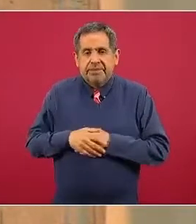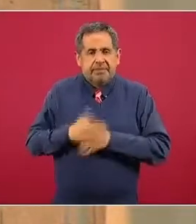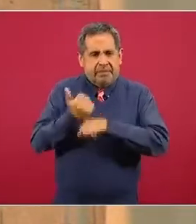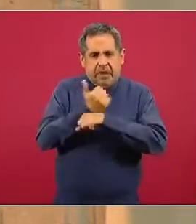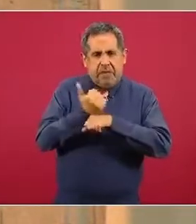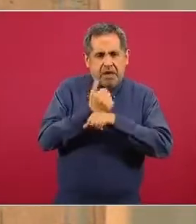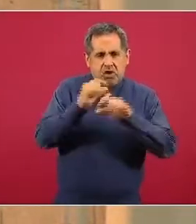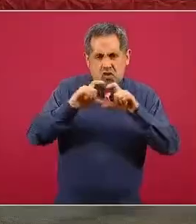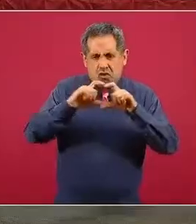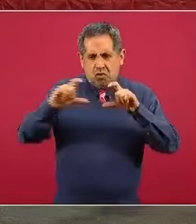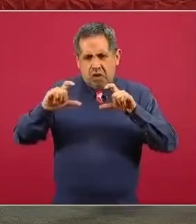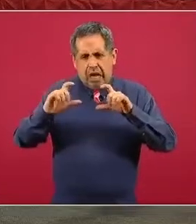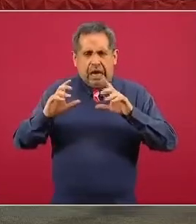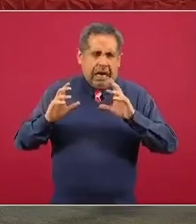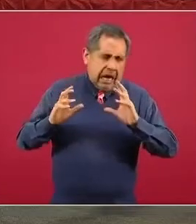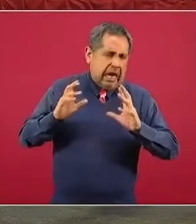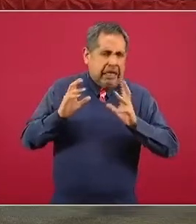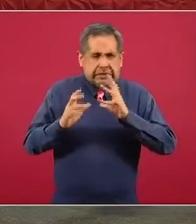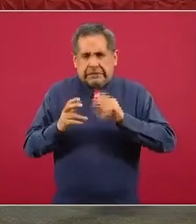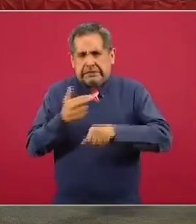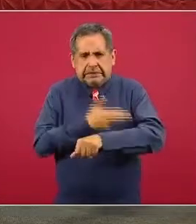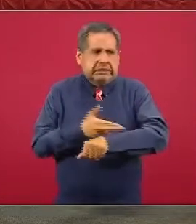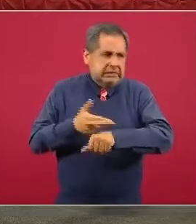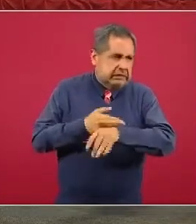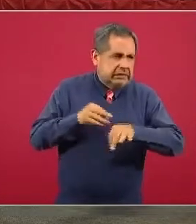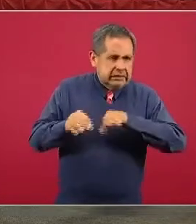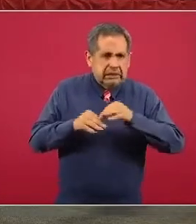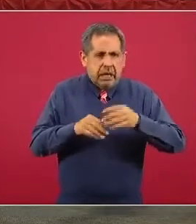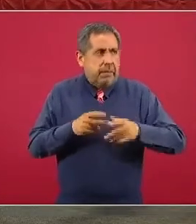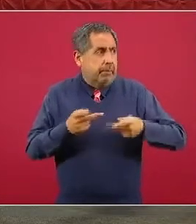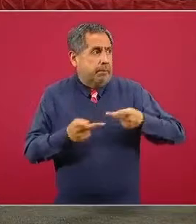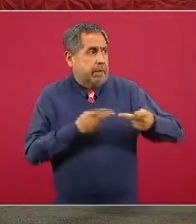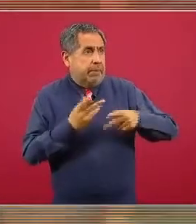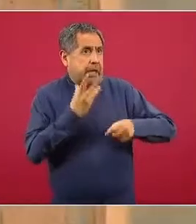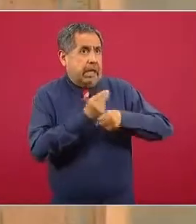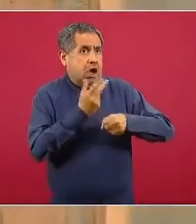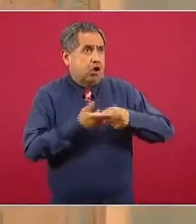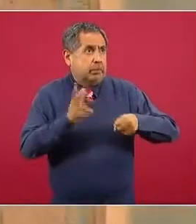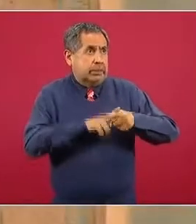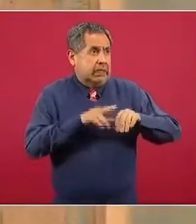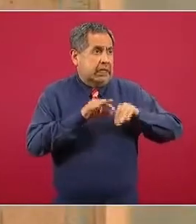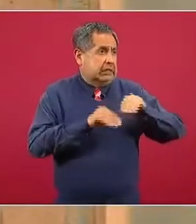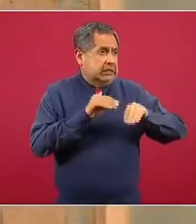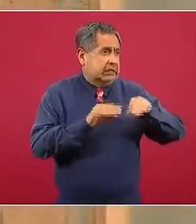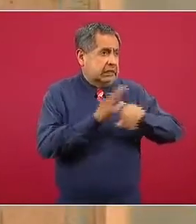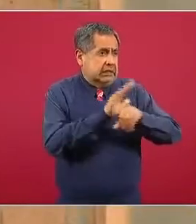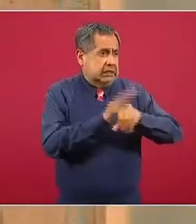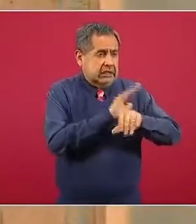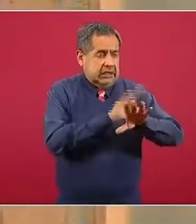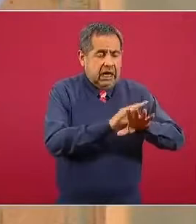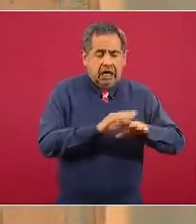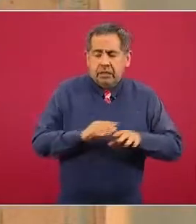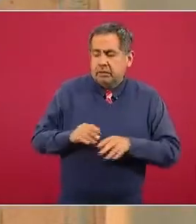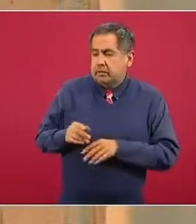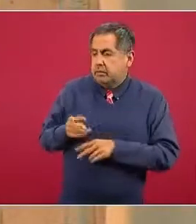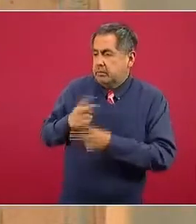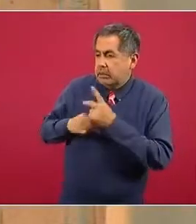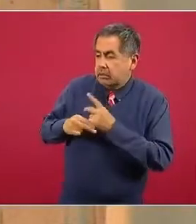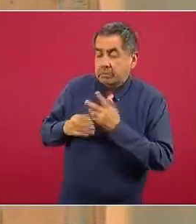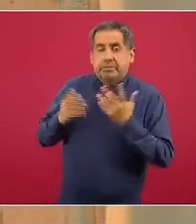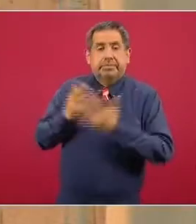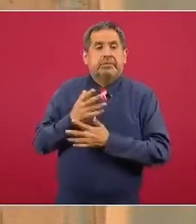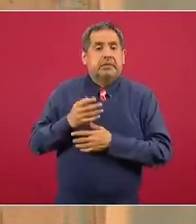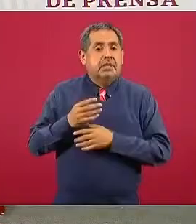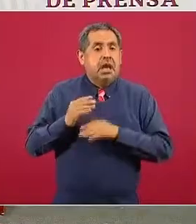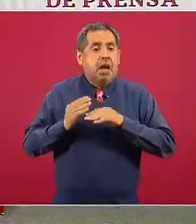amarillo se empiezan a llevar a cabo todas las actividades de preparación para iniciar con la reconversión, cuando una entidad